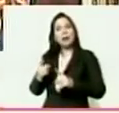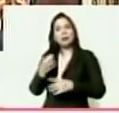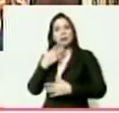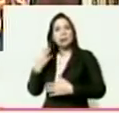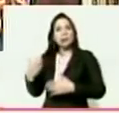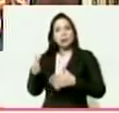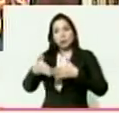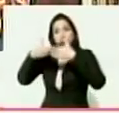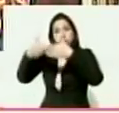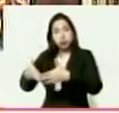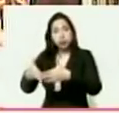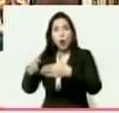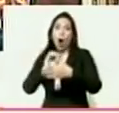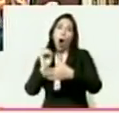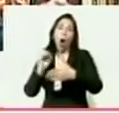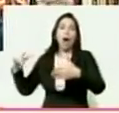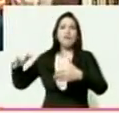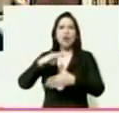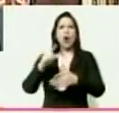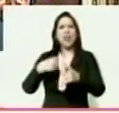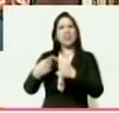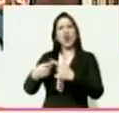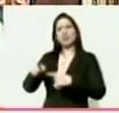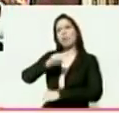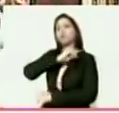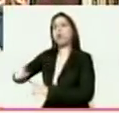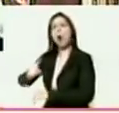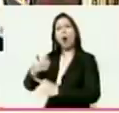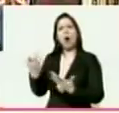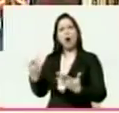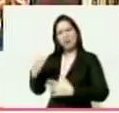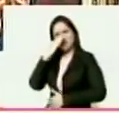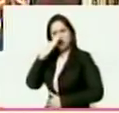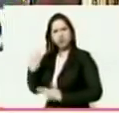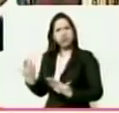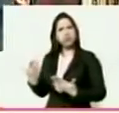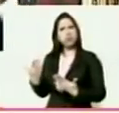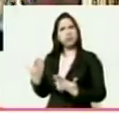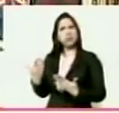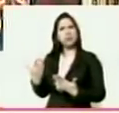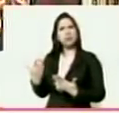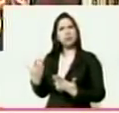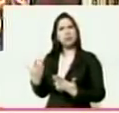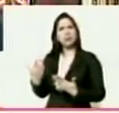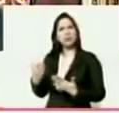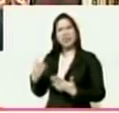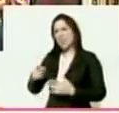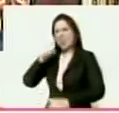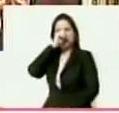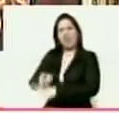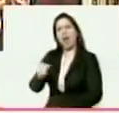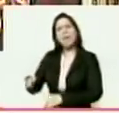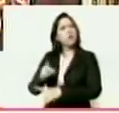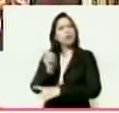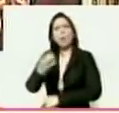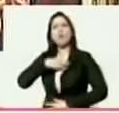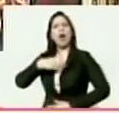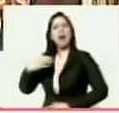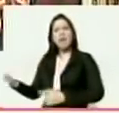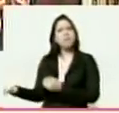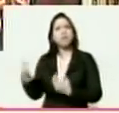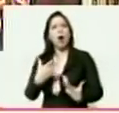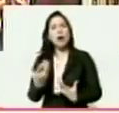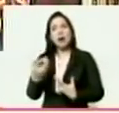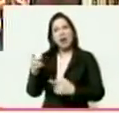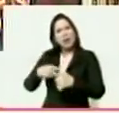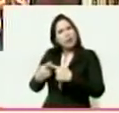el barco o en el avión, llega una orden criminal y bajan la carga y no viene la medicina y el paciente